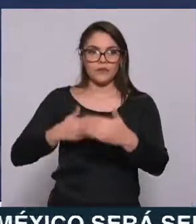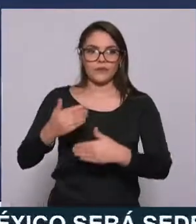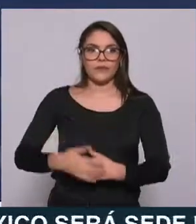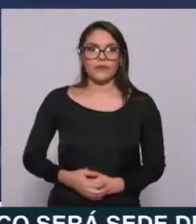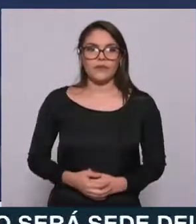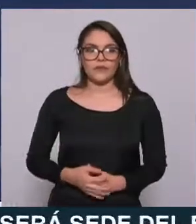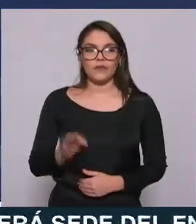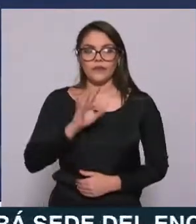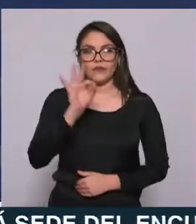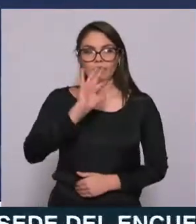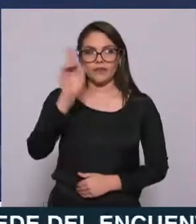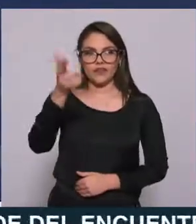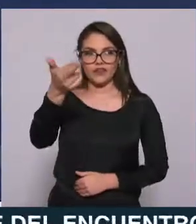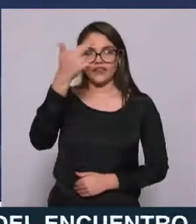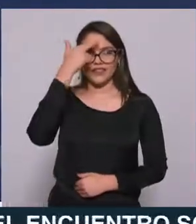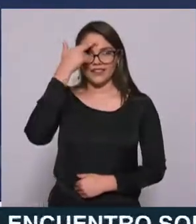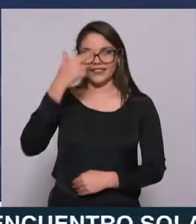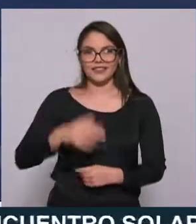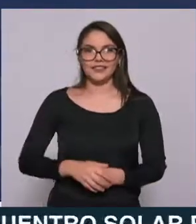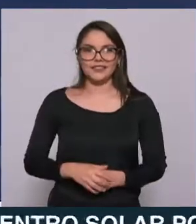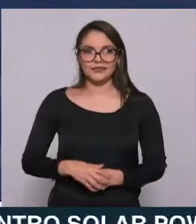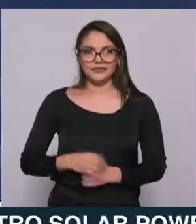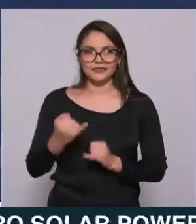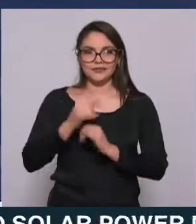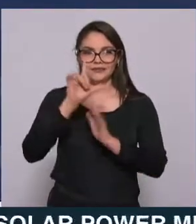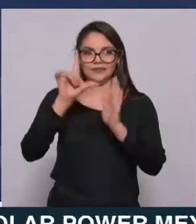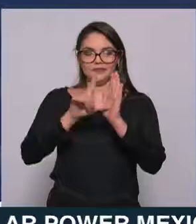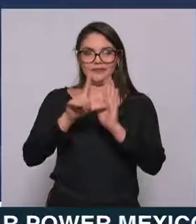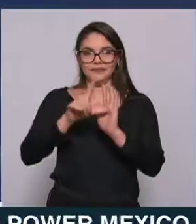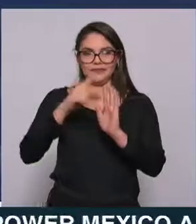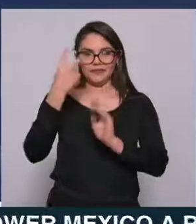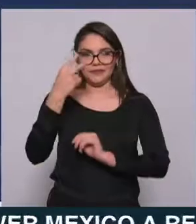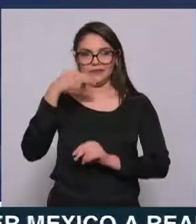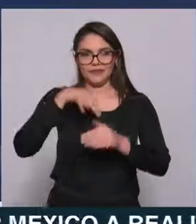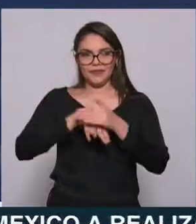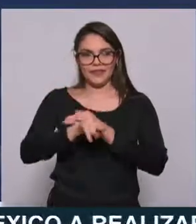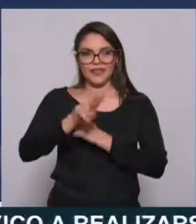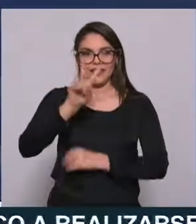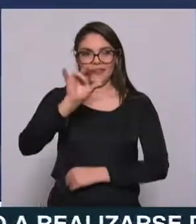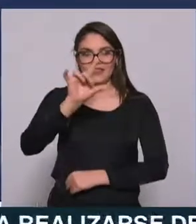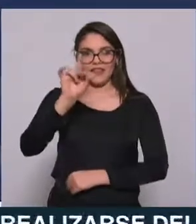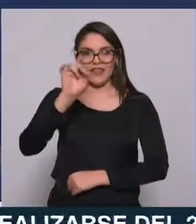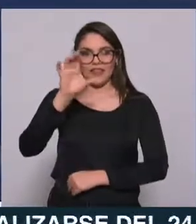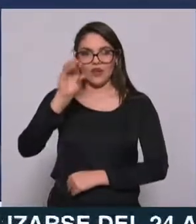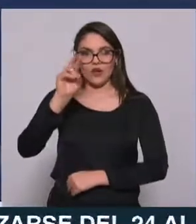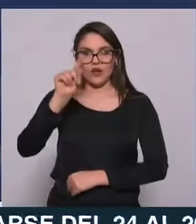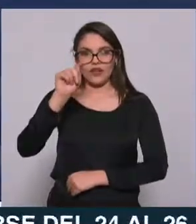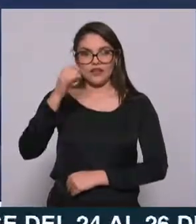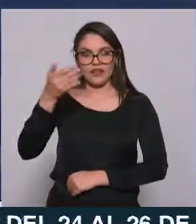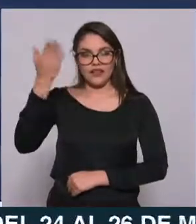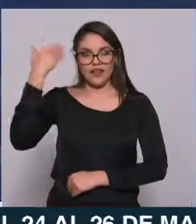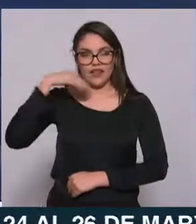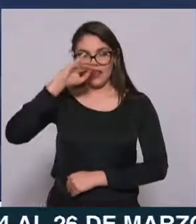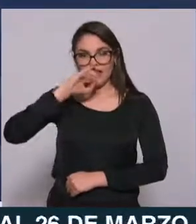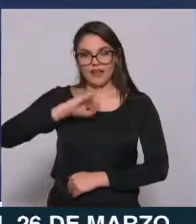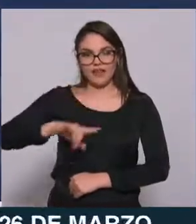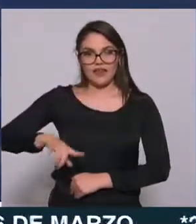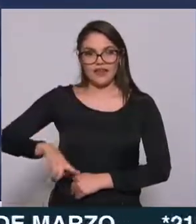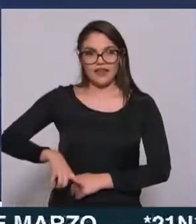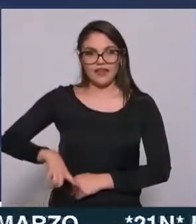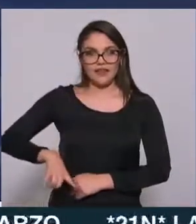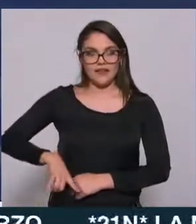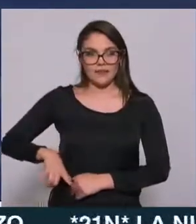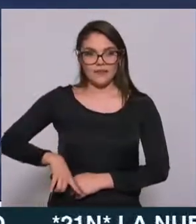Si se acuerdan también, en la línea 2 del metro, en la estación Villa de Cortés, también el jefe de gobierno anterior, Mancera, les permitió a